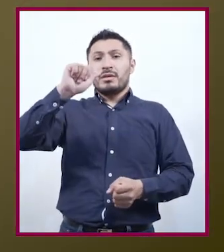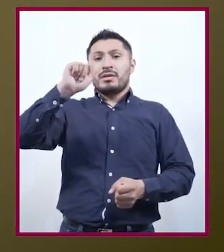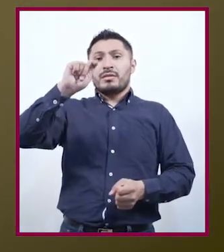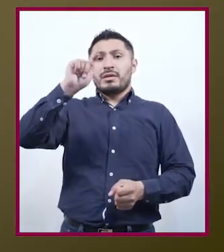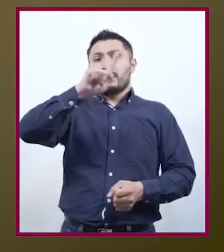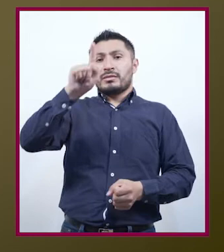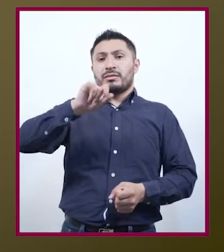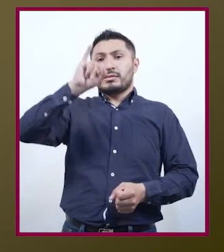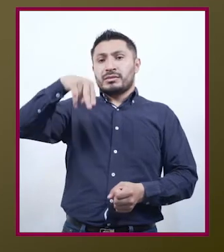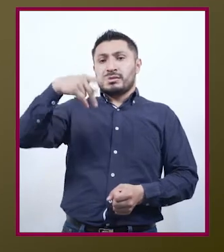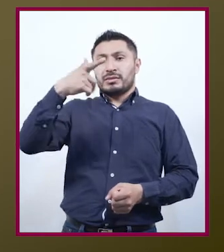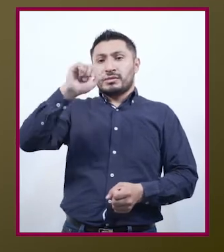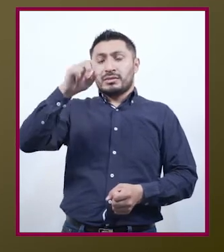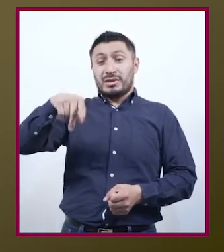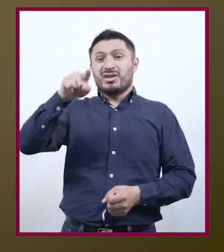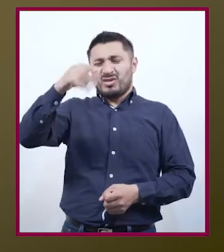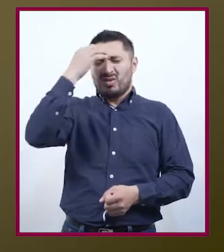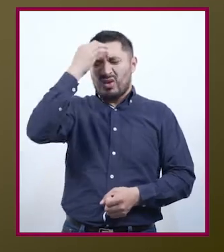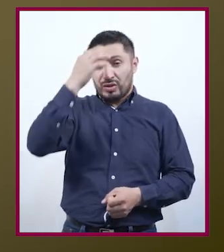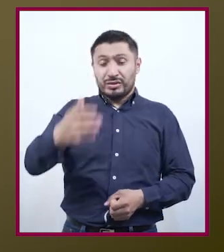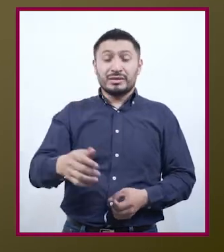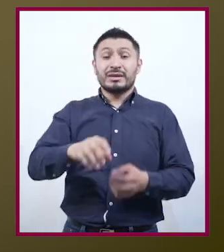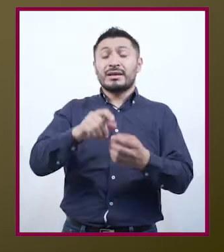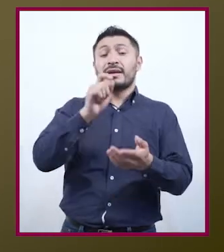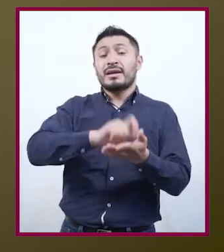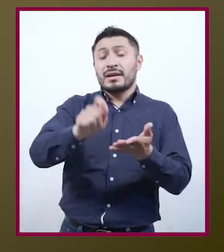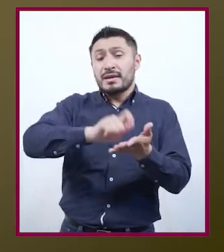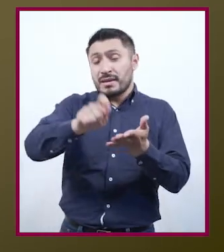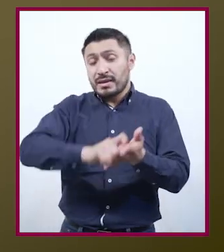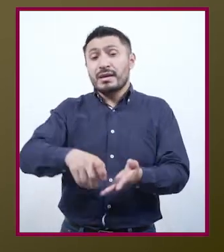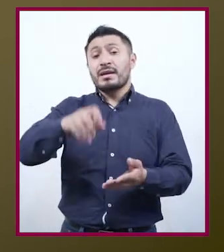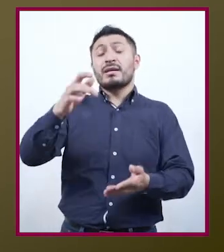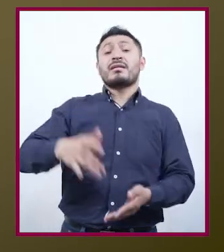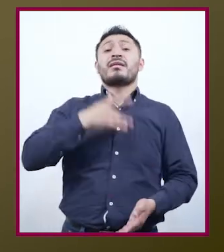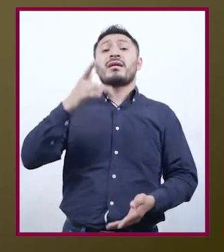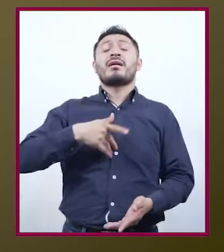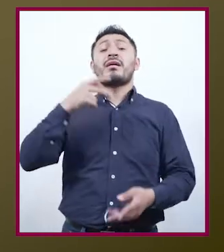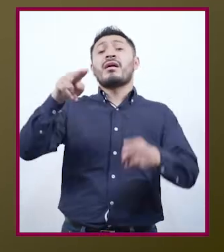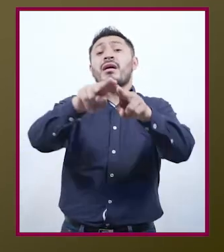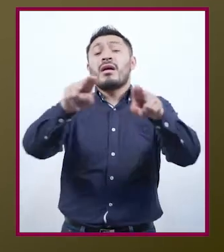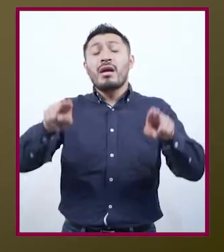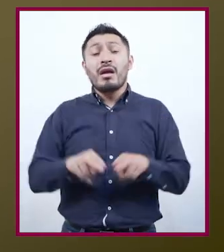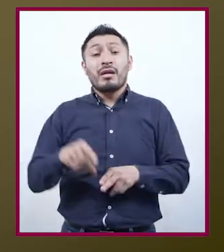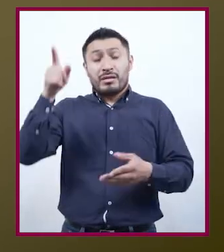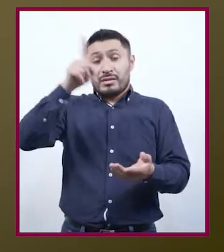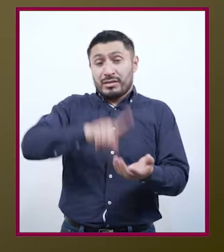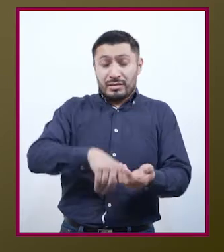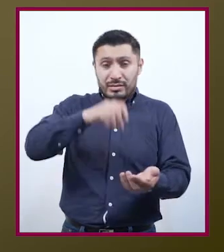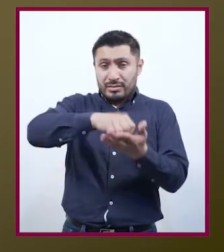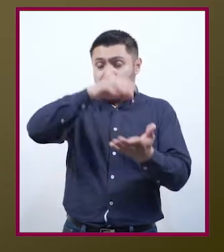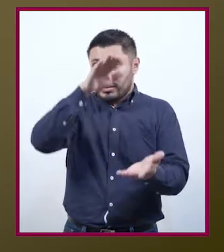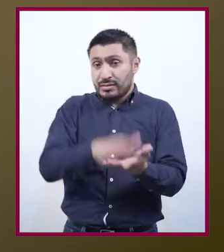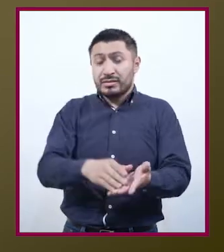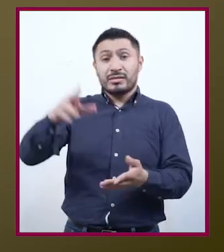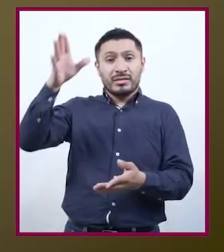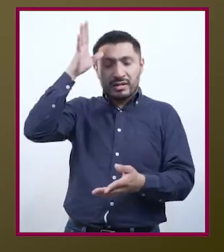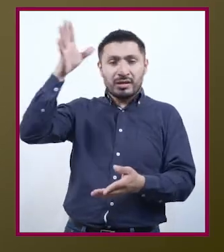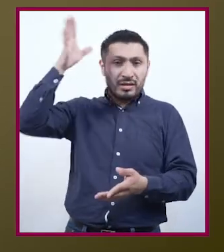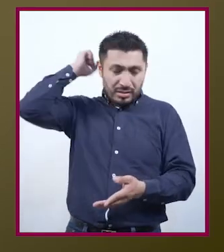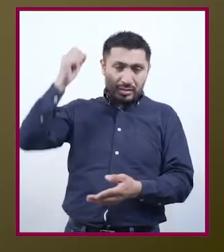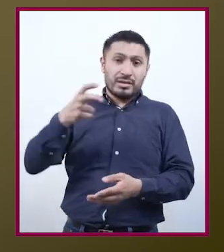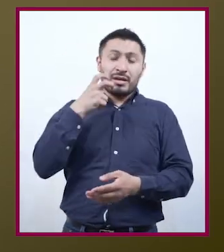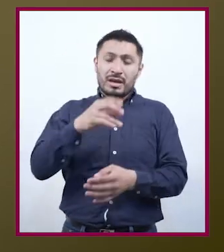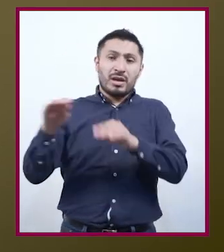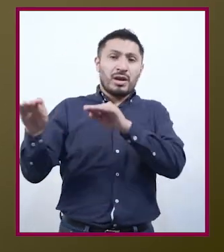de Apatzingán. ¿Te suena el texto de los Sentimientos de la Nación? Pues en él, Morelos sentó las bases